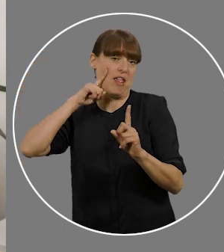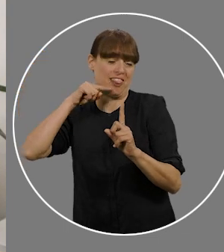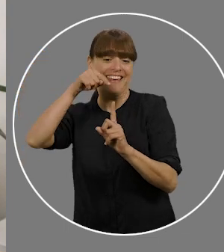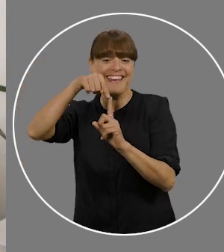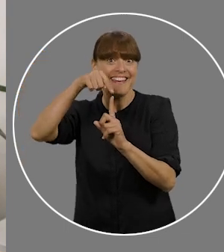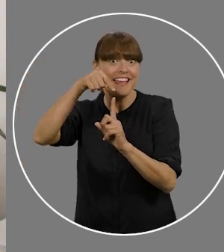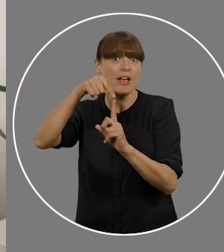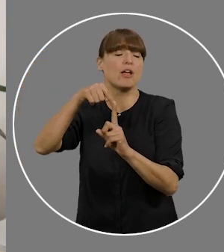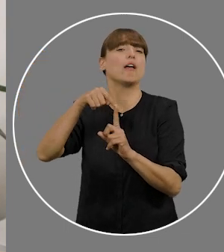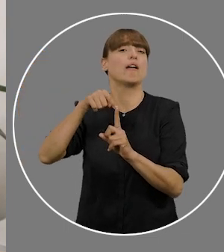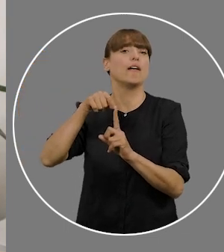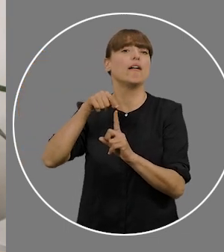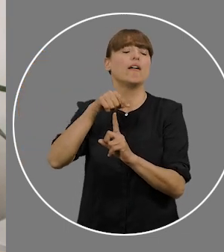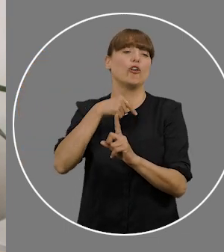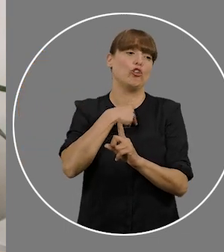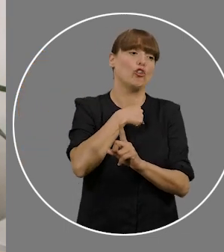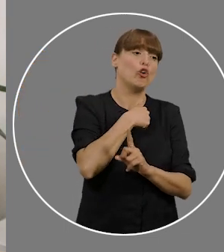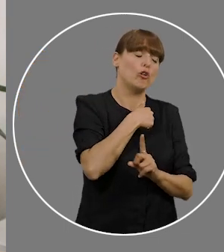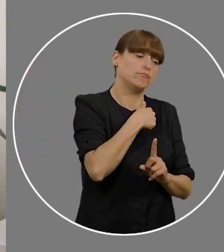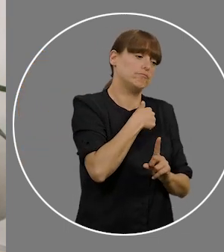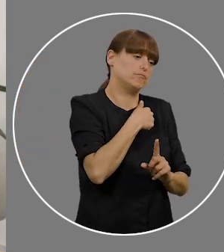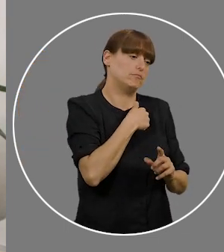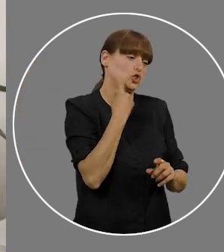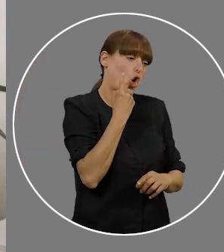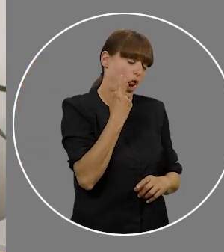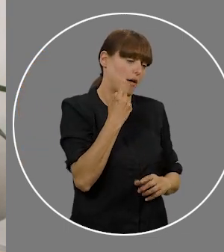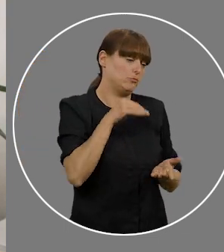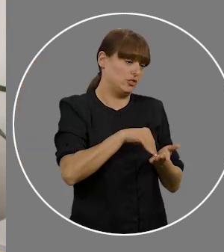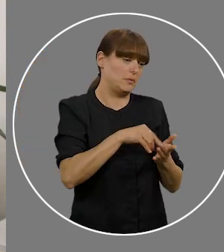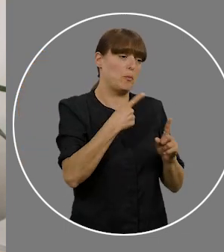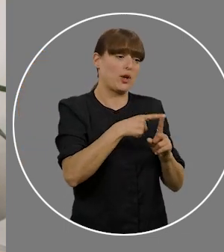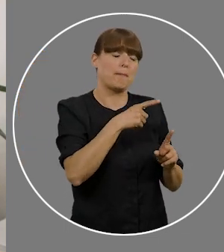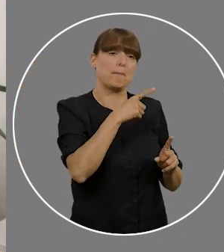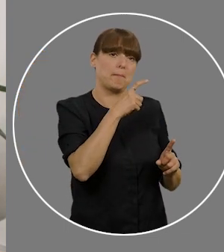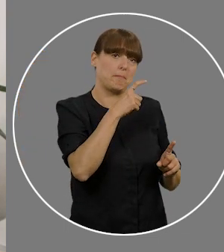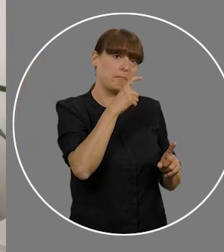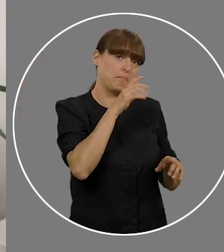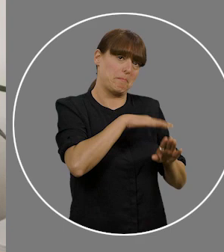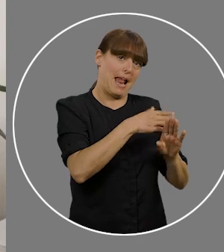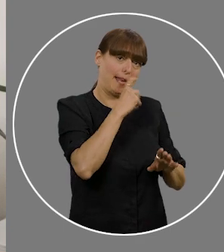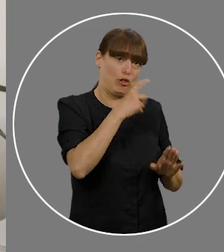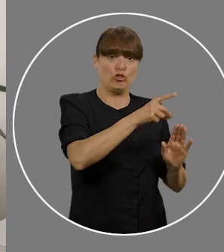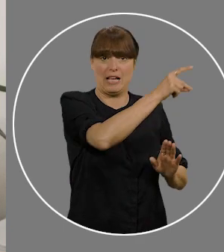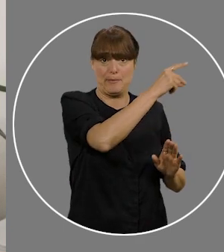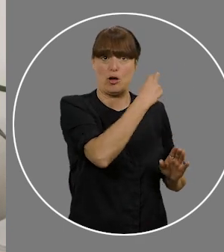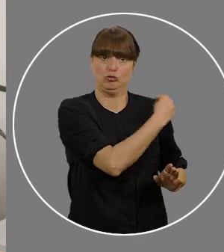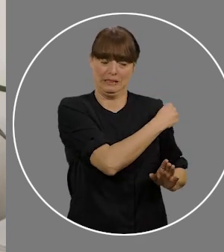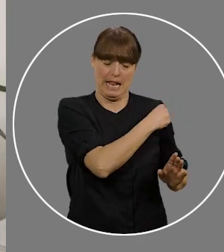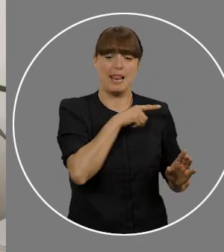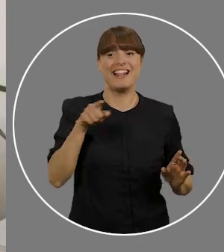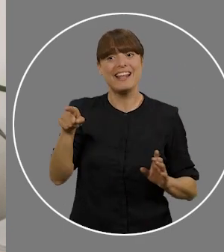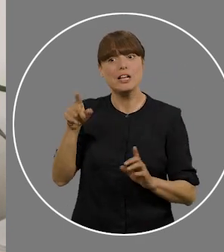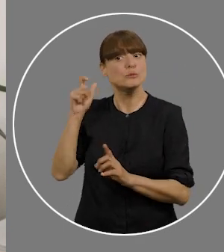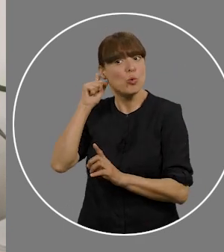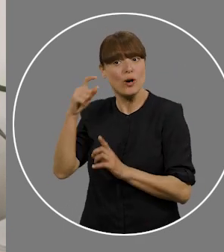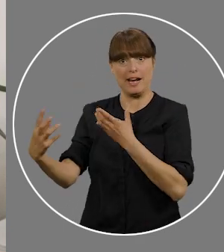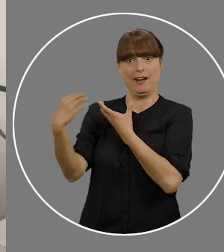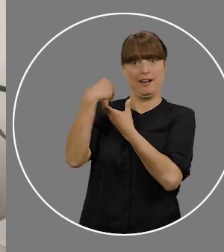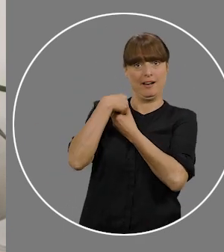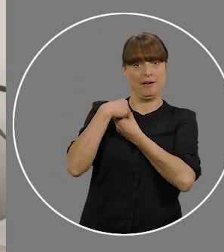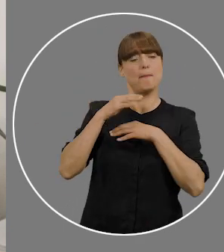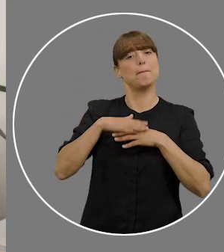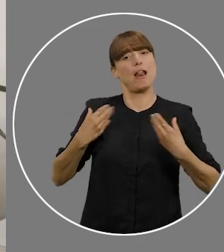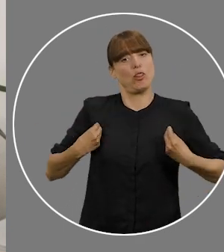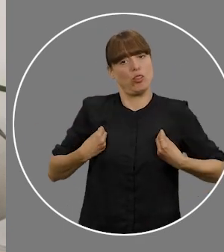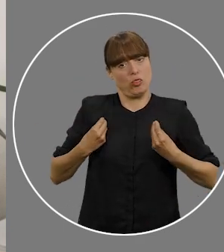en el hospital, venía por la noche a dormir conmigo. Y allí pues había por lo menos cuatro que eran de allí de mi